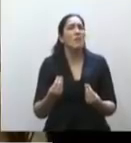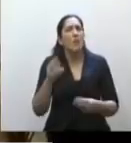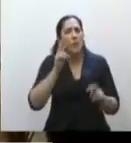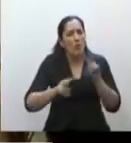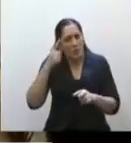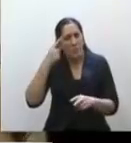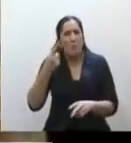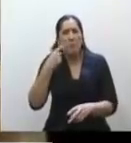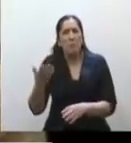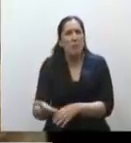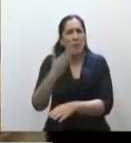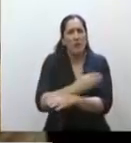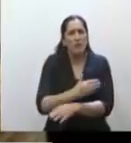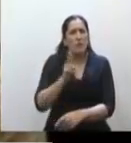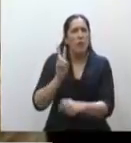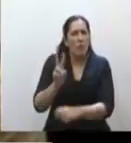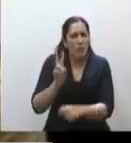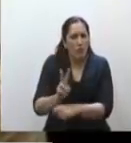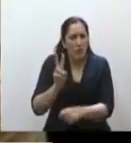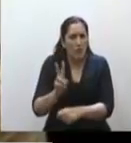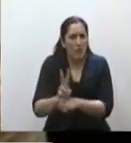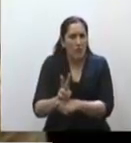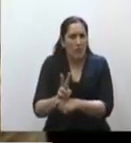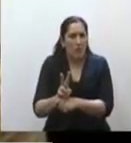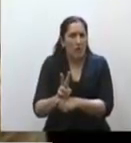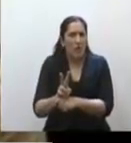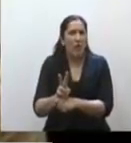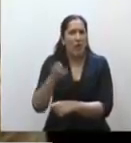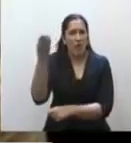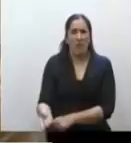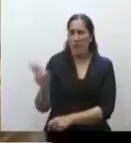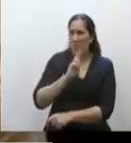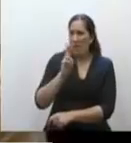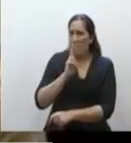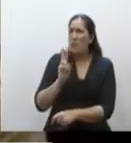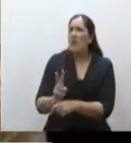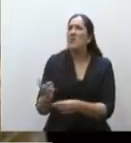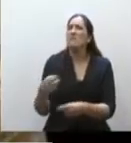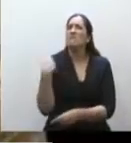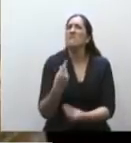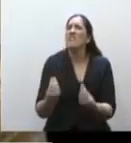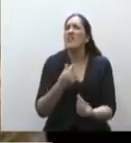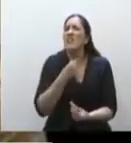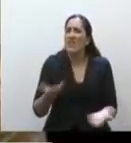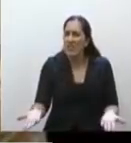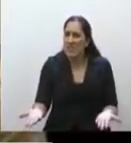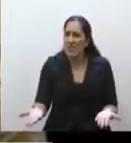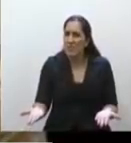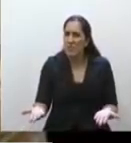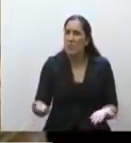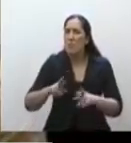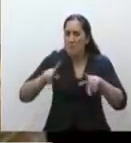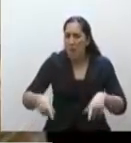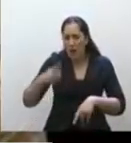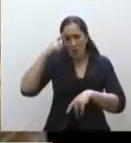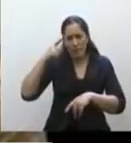prevención, cuidado de la mujer y de las políticas